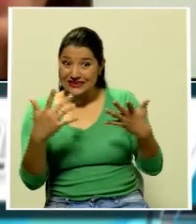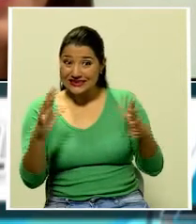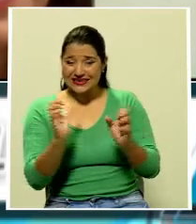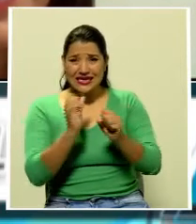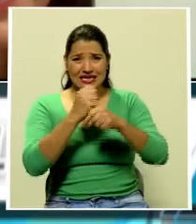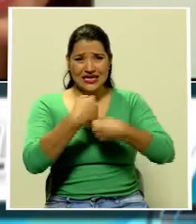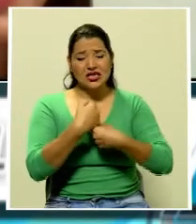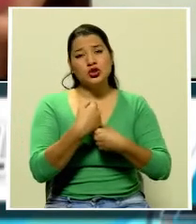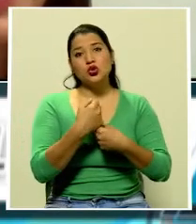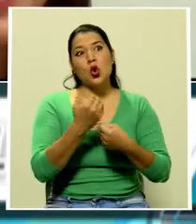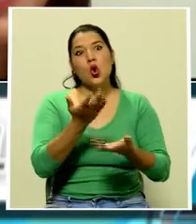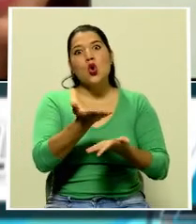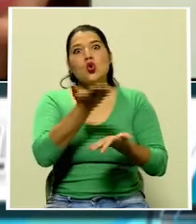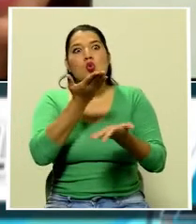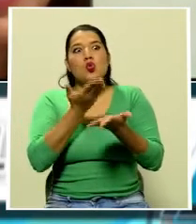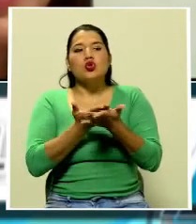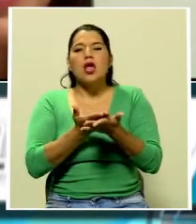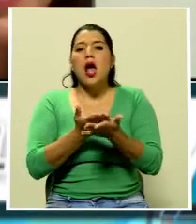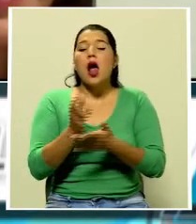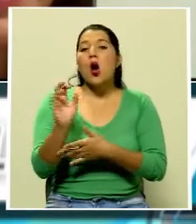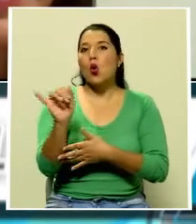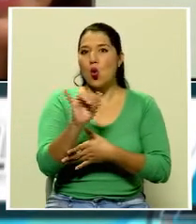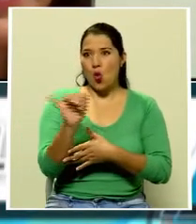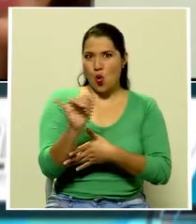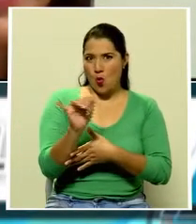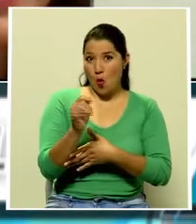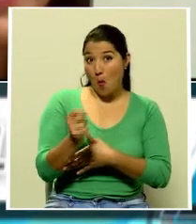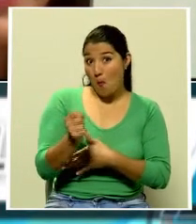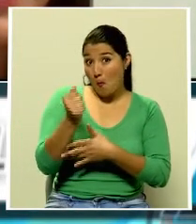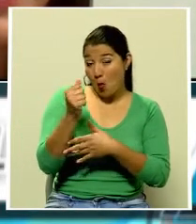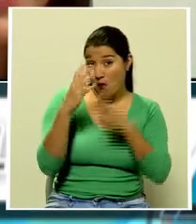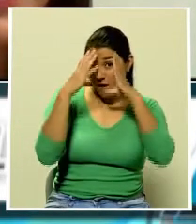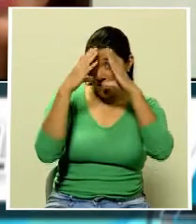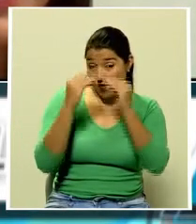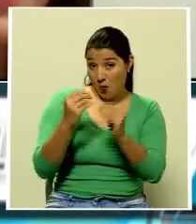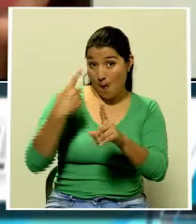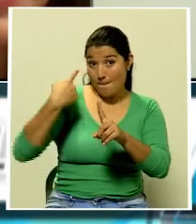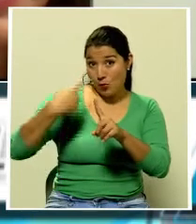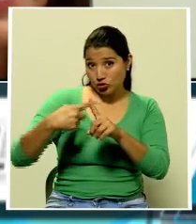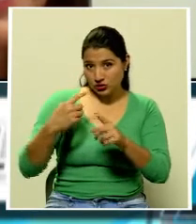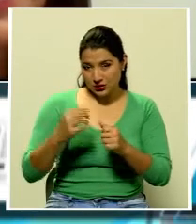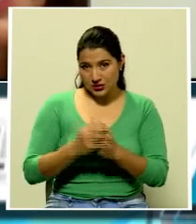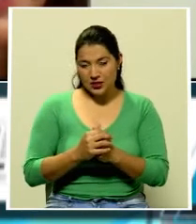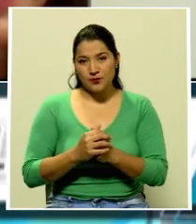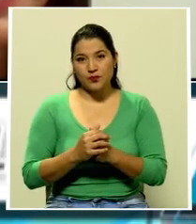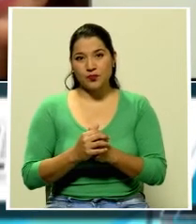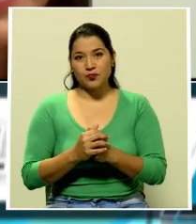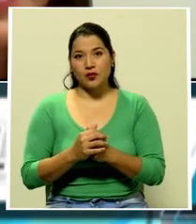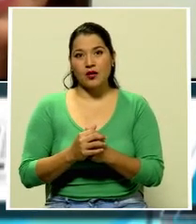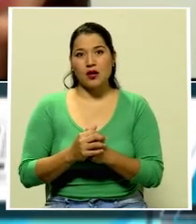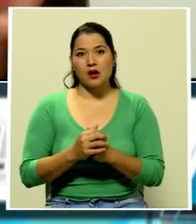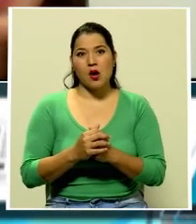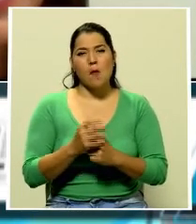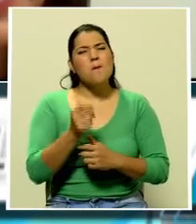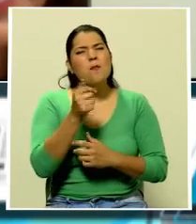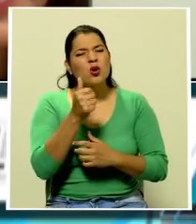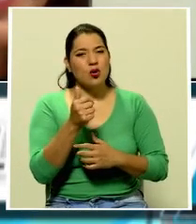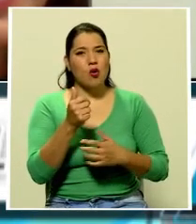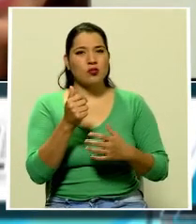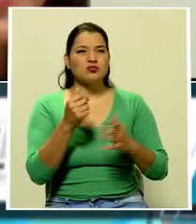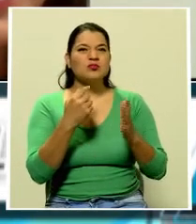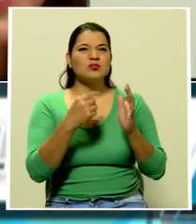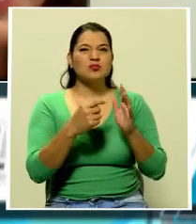alentador sobre el futuro de la economía. Usted creo que tiene datos menos pesimistas. ¿Cuáles son las perspectivas